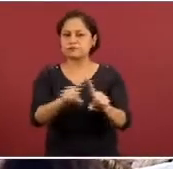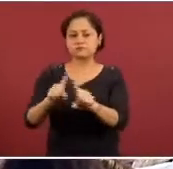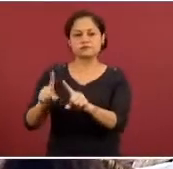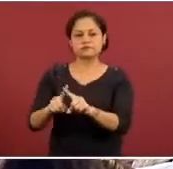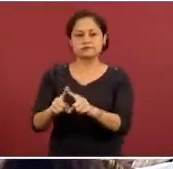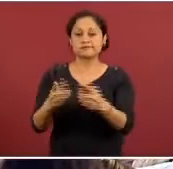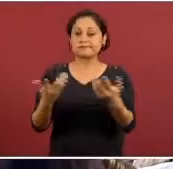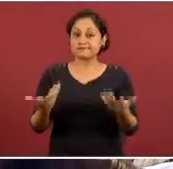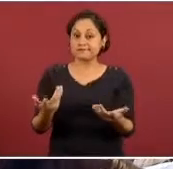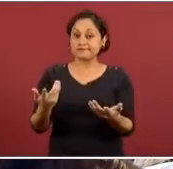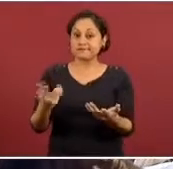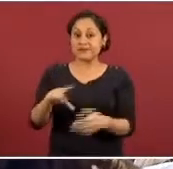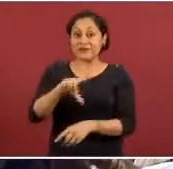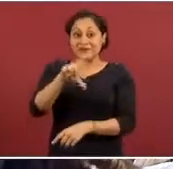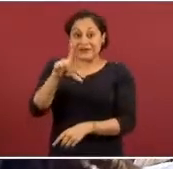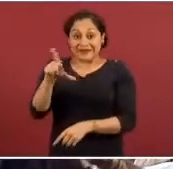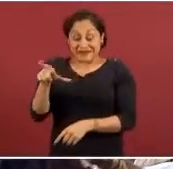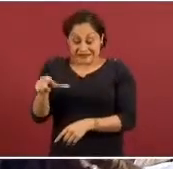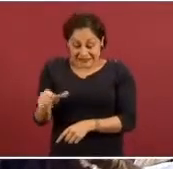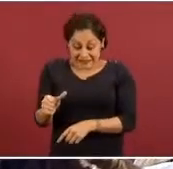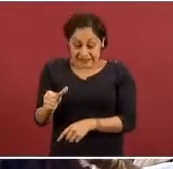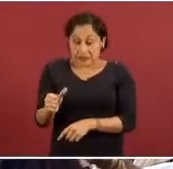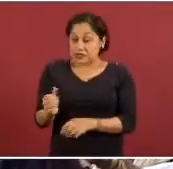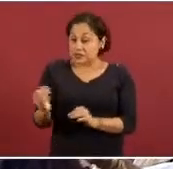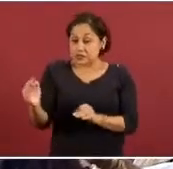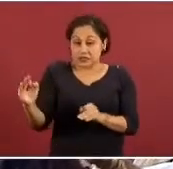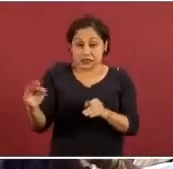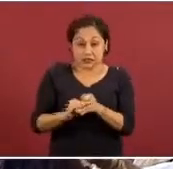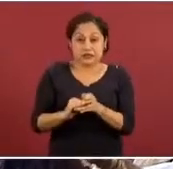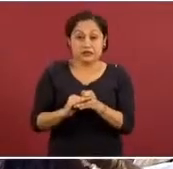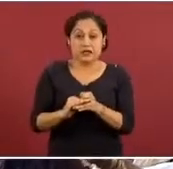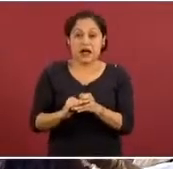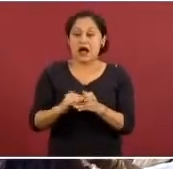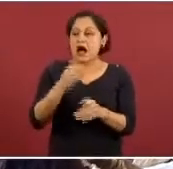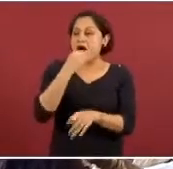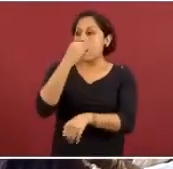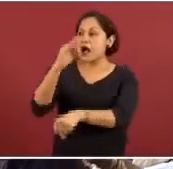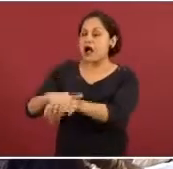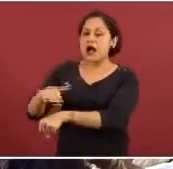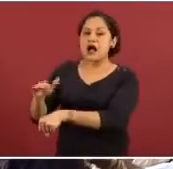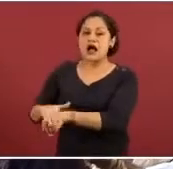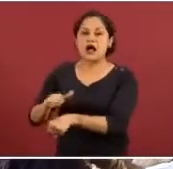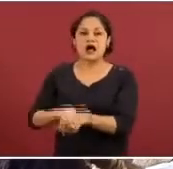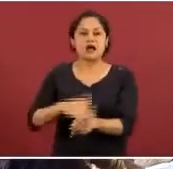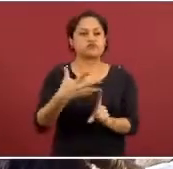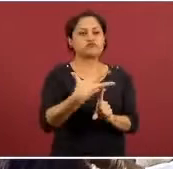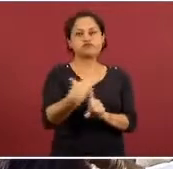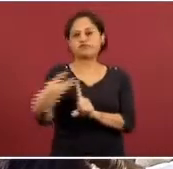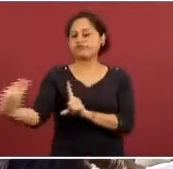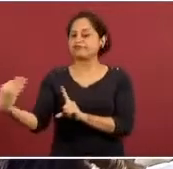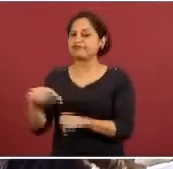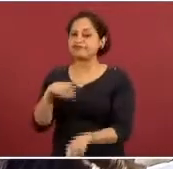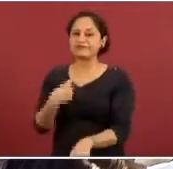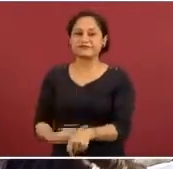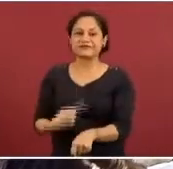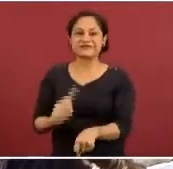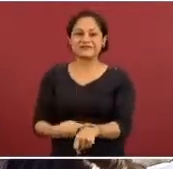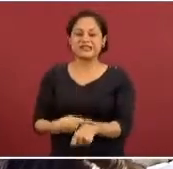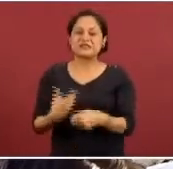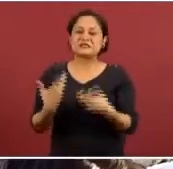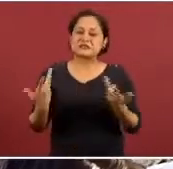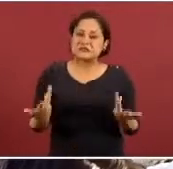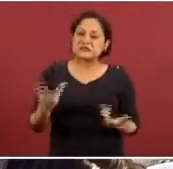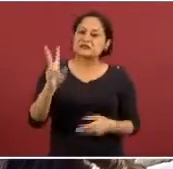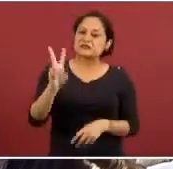increíblemente, unos días después, estamos con esta contingencia donde el tema de los cuidados, el